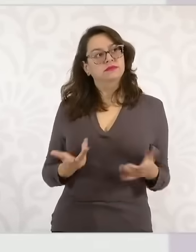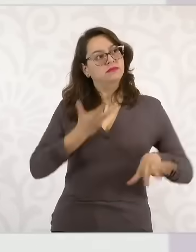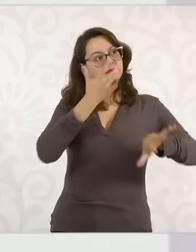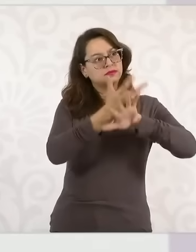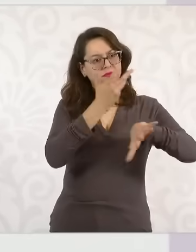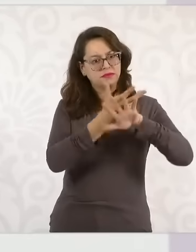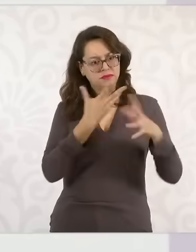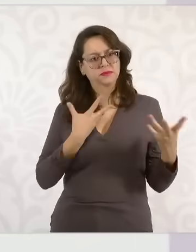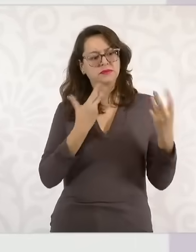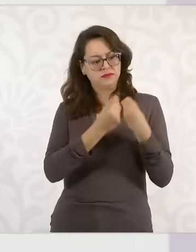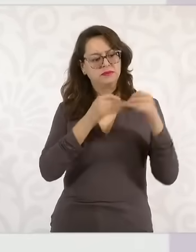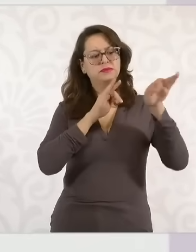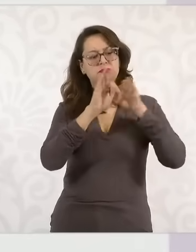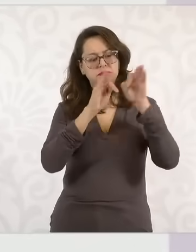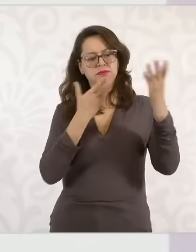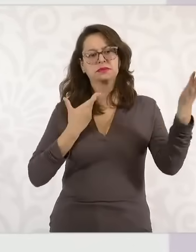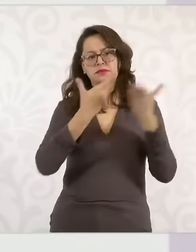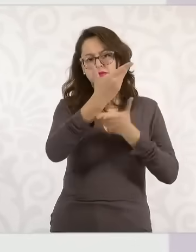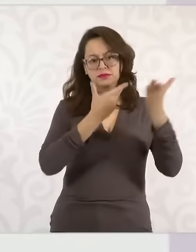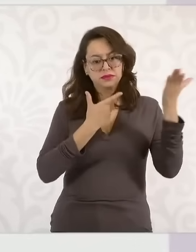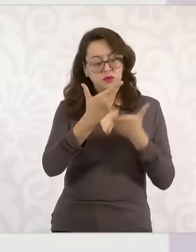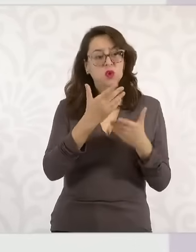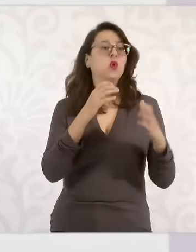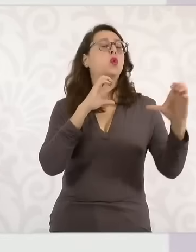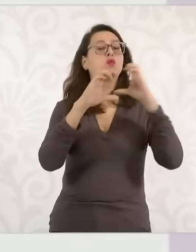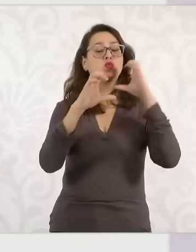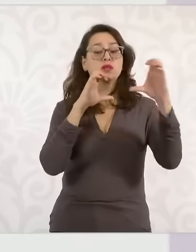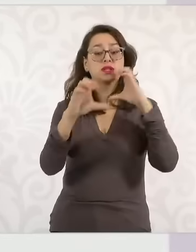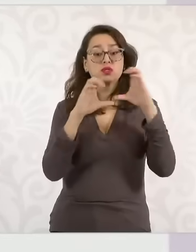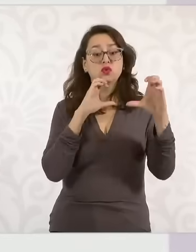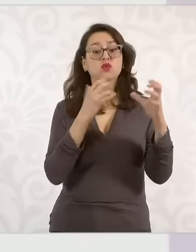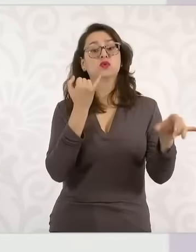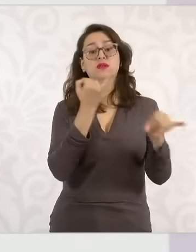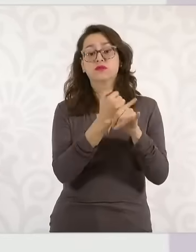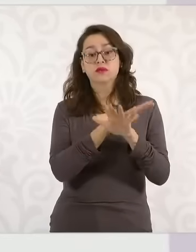Unidos en capacitación, en comunicación, en información,